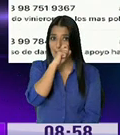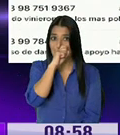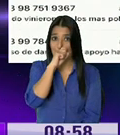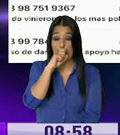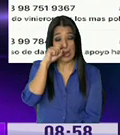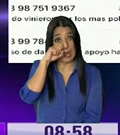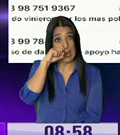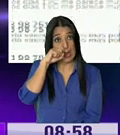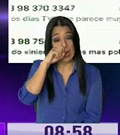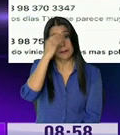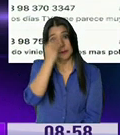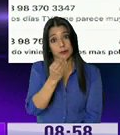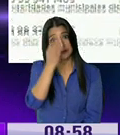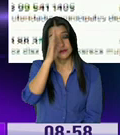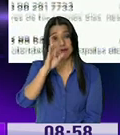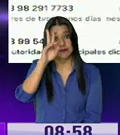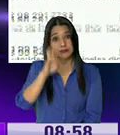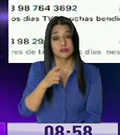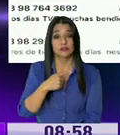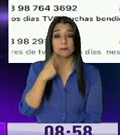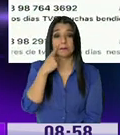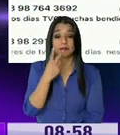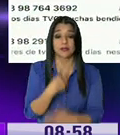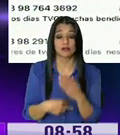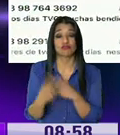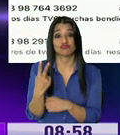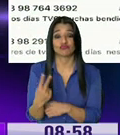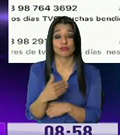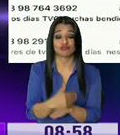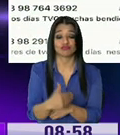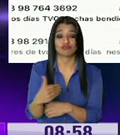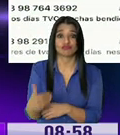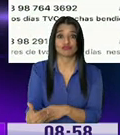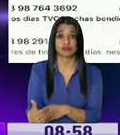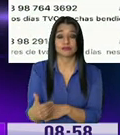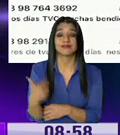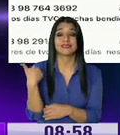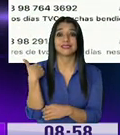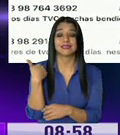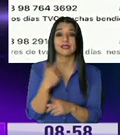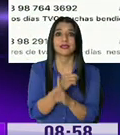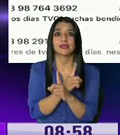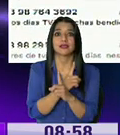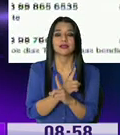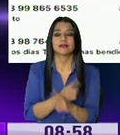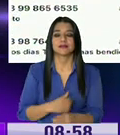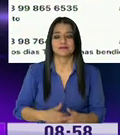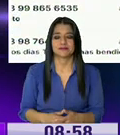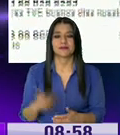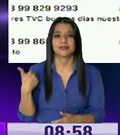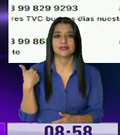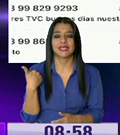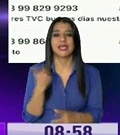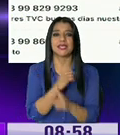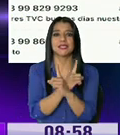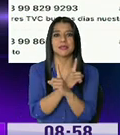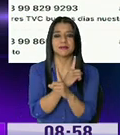por acá? Buenos días, señor TVC, soy padre de familia con dos niñas de capacidades especiales. No se llaman capacidades especiales, no